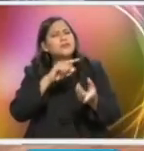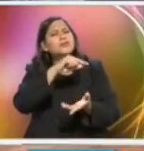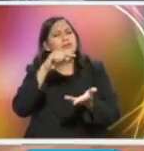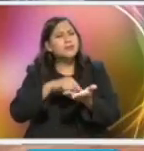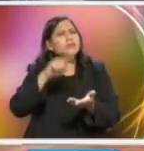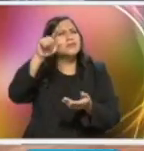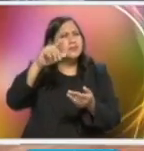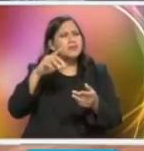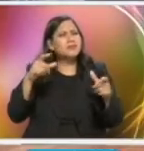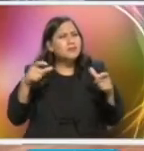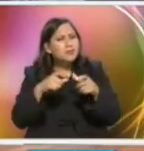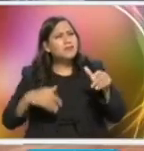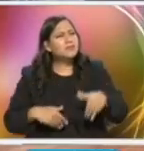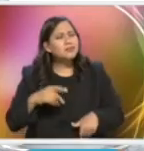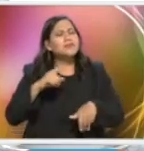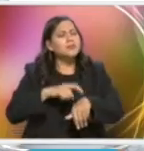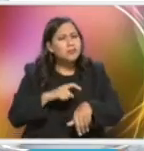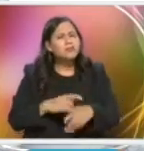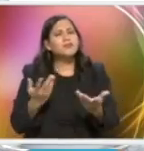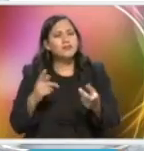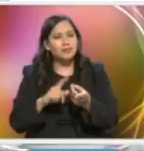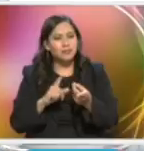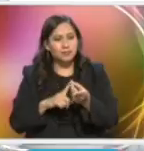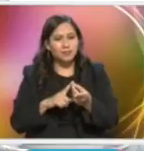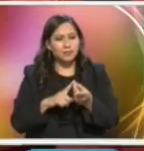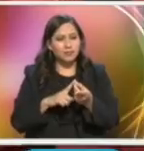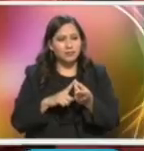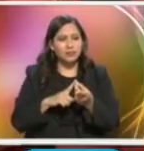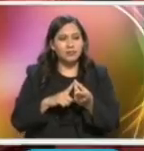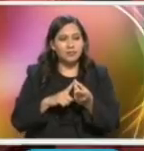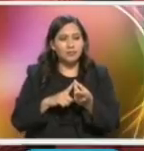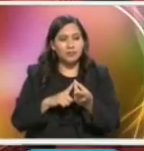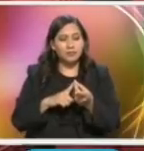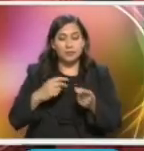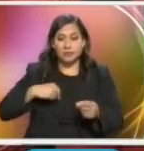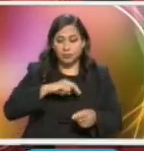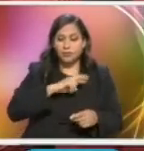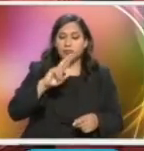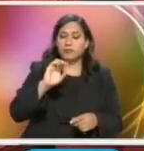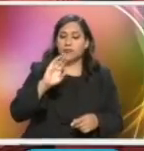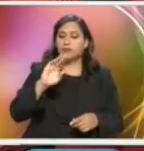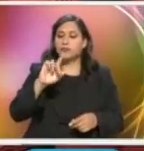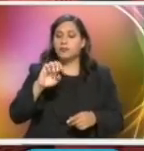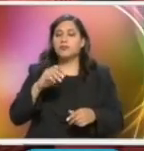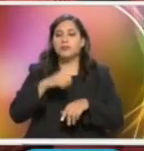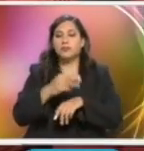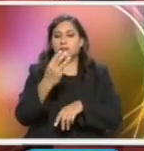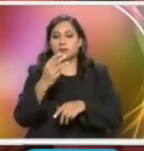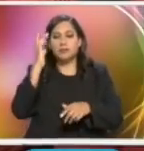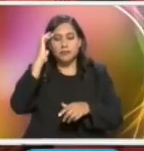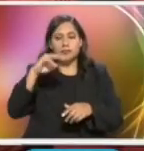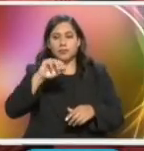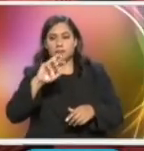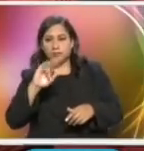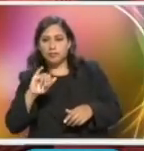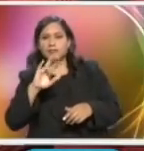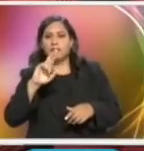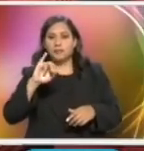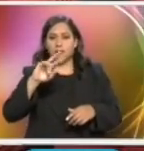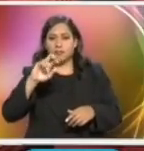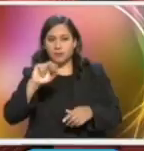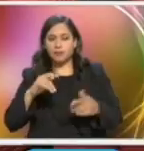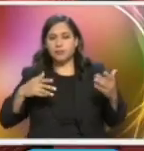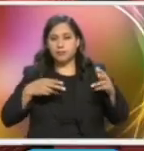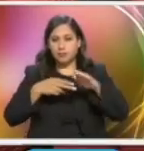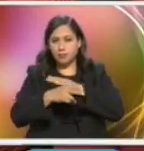podemos encontrar? ¿En los horarios? Estamos en Roble número 3, Santa María la Ribera, microdebut, en donde van a